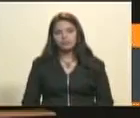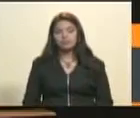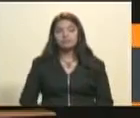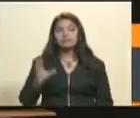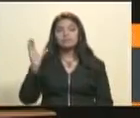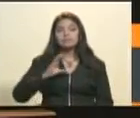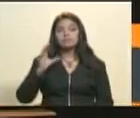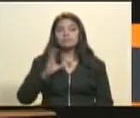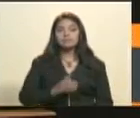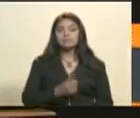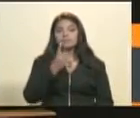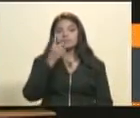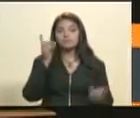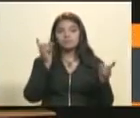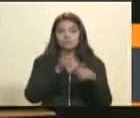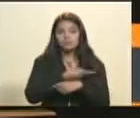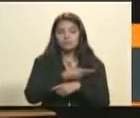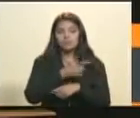Caracas,